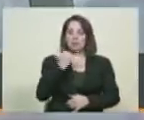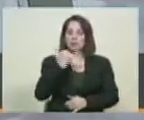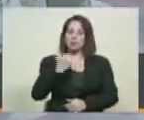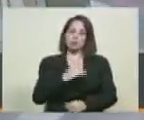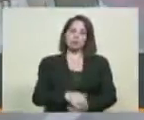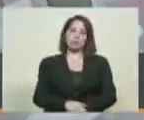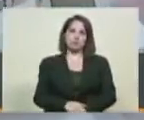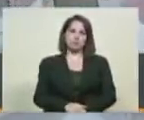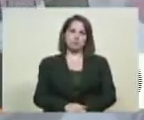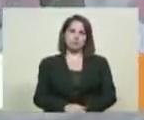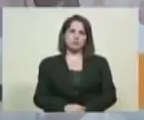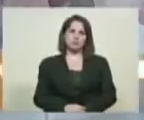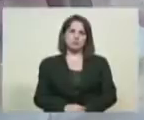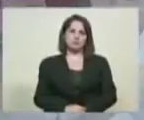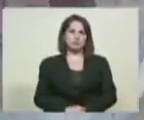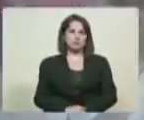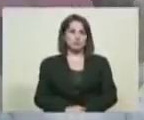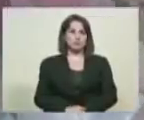lo concreto,